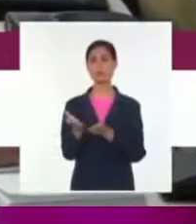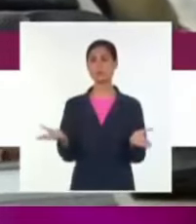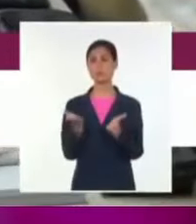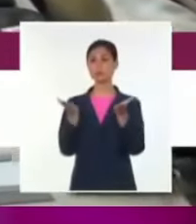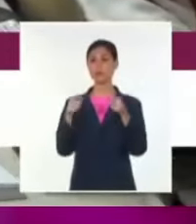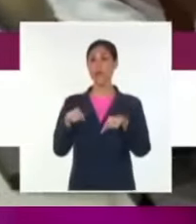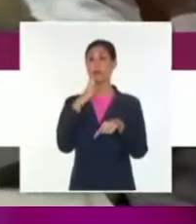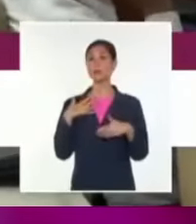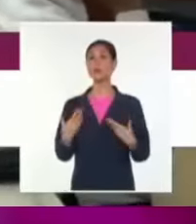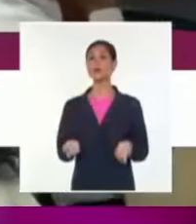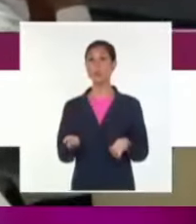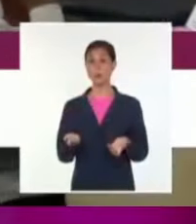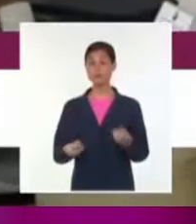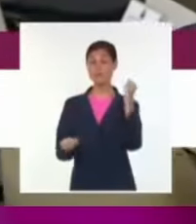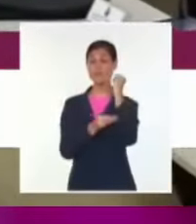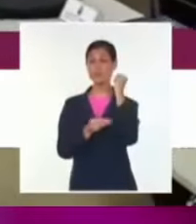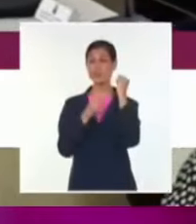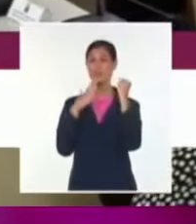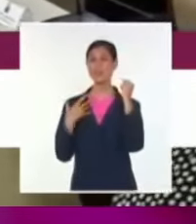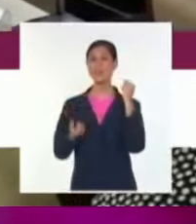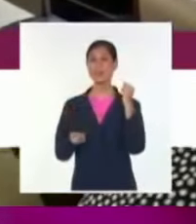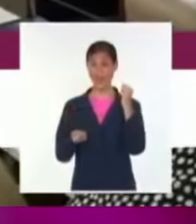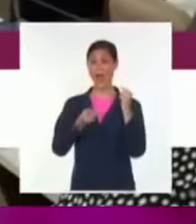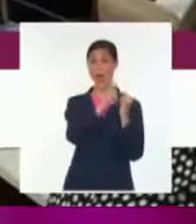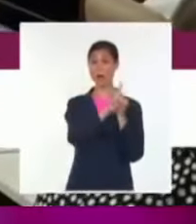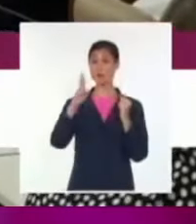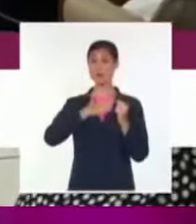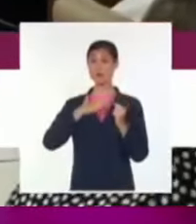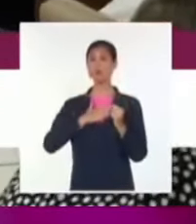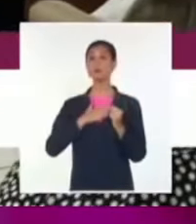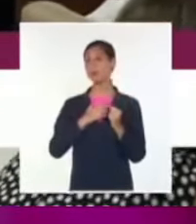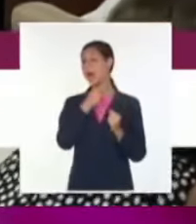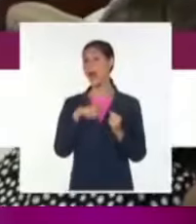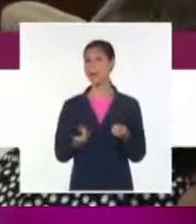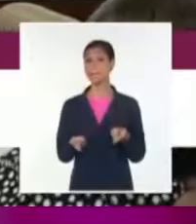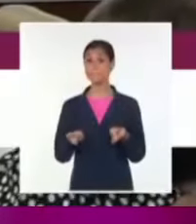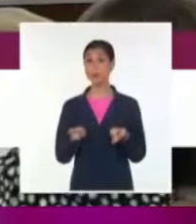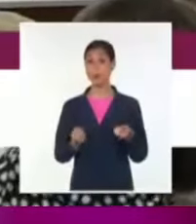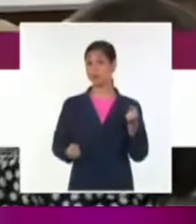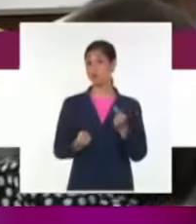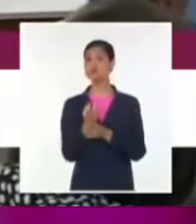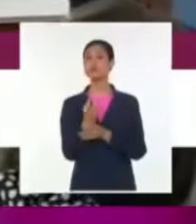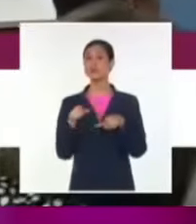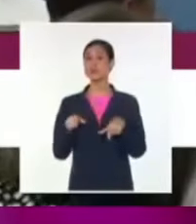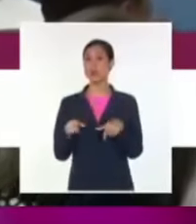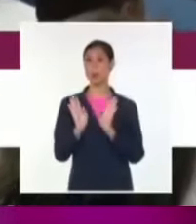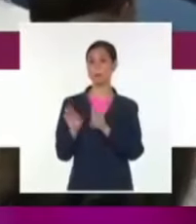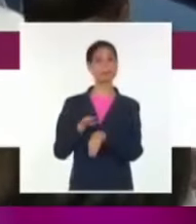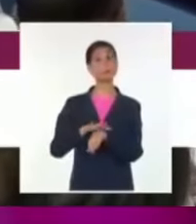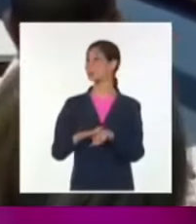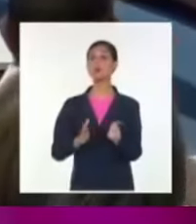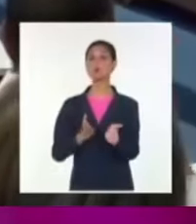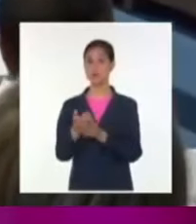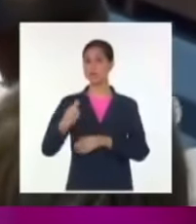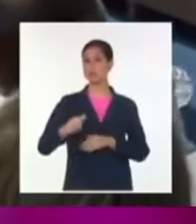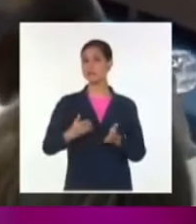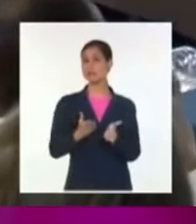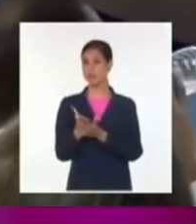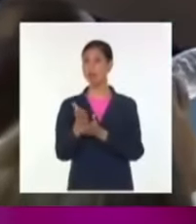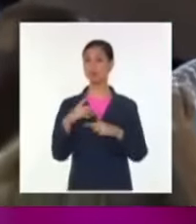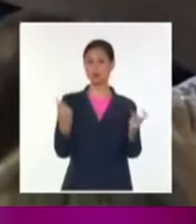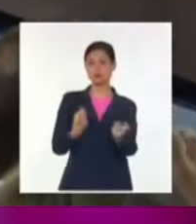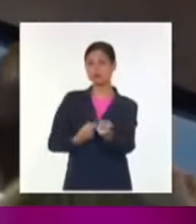luces, potencialidades y fortaleza de una revolución que no nació para el pesimismo y mucho menos para la derrota. Díaz-Canel enfatizó que en cada jornada